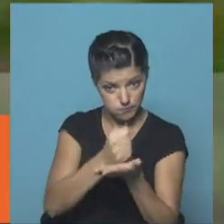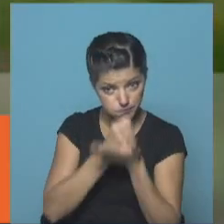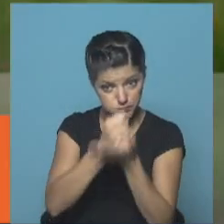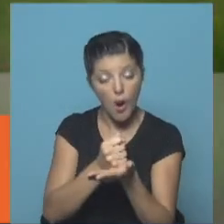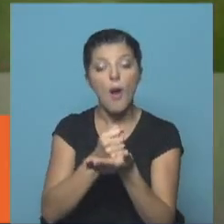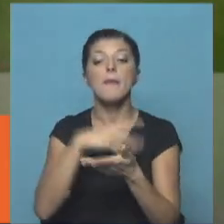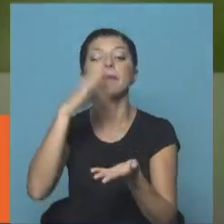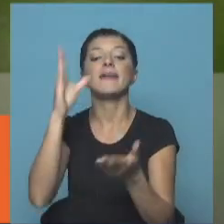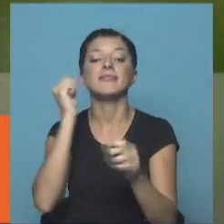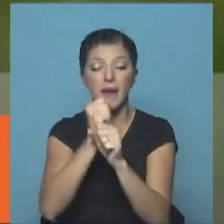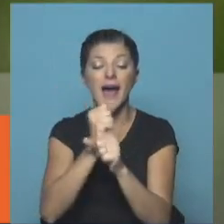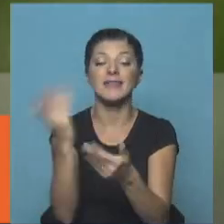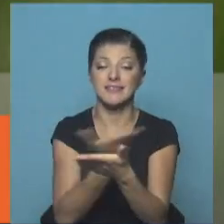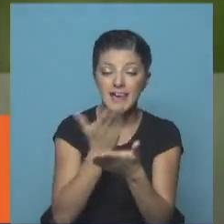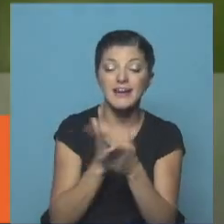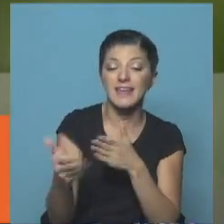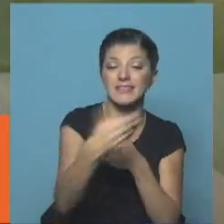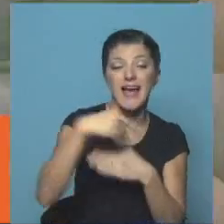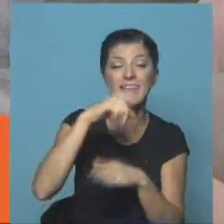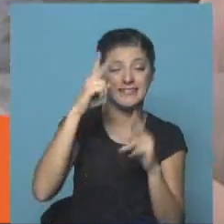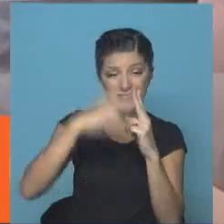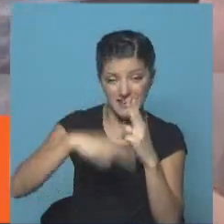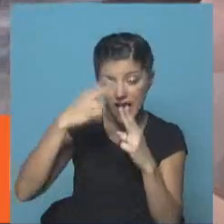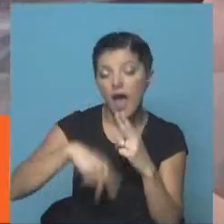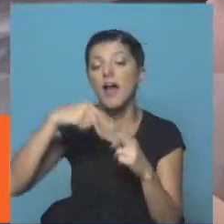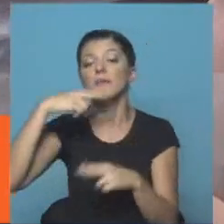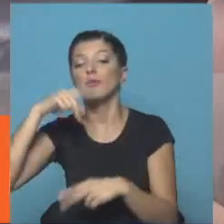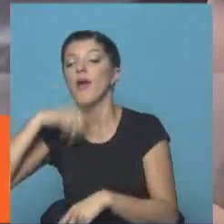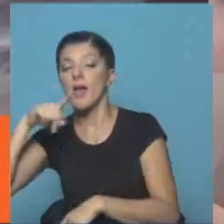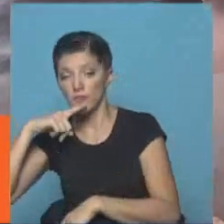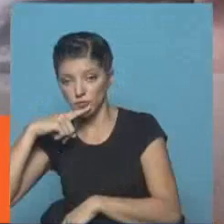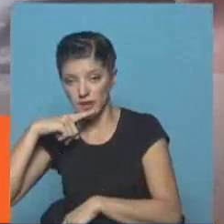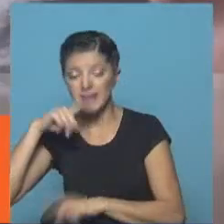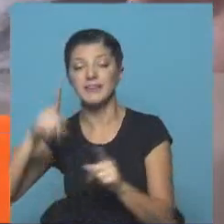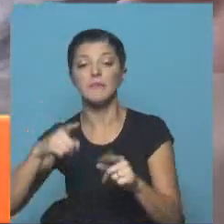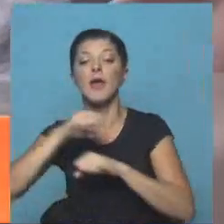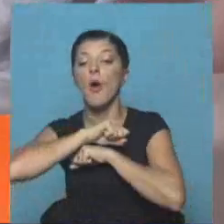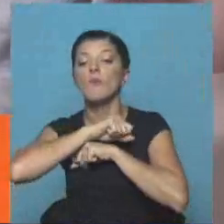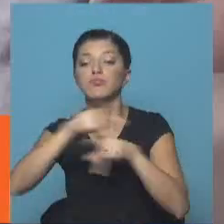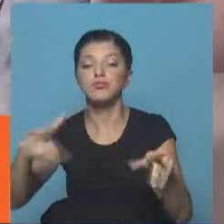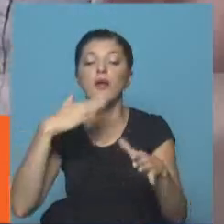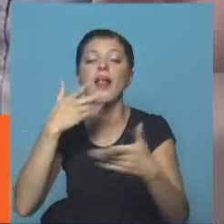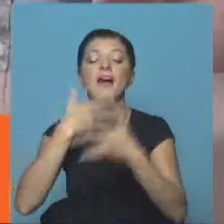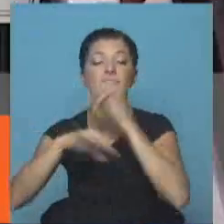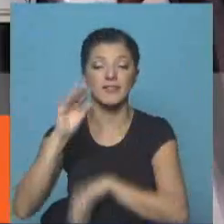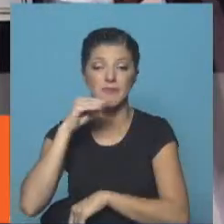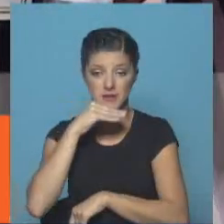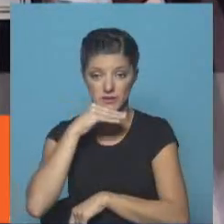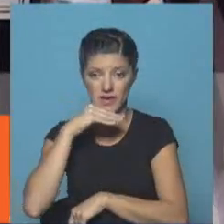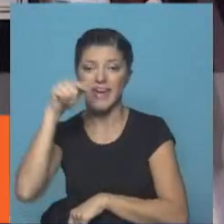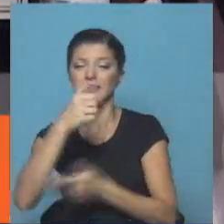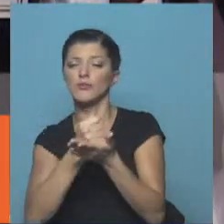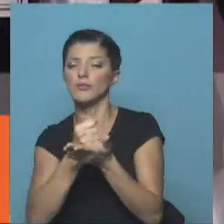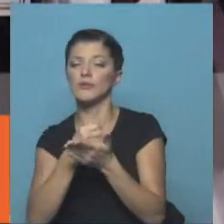la tierra, extraer cereales, frutas y verduras e inundar los mercados con sus lácteos y vinos de calidad.